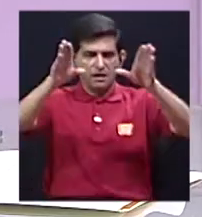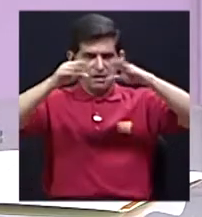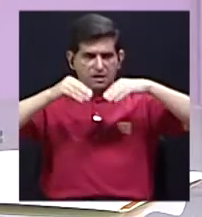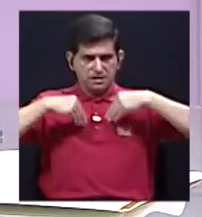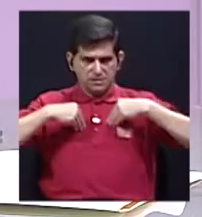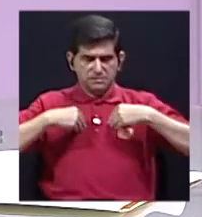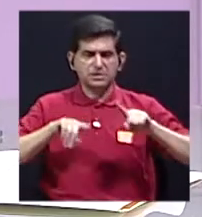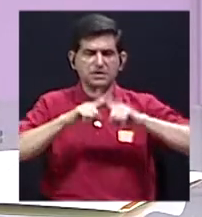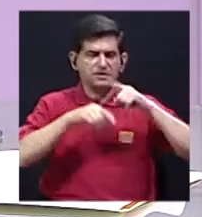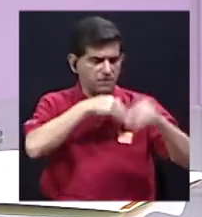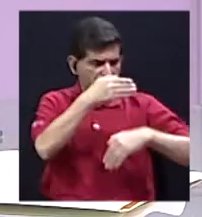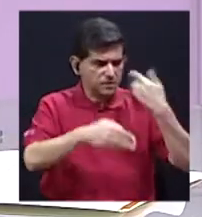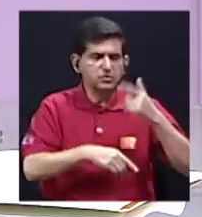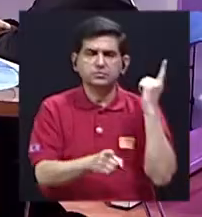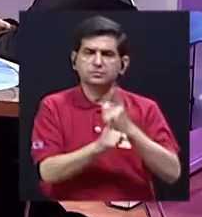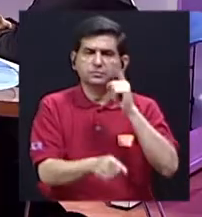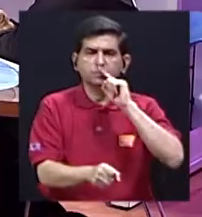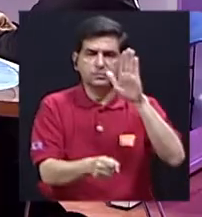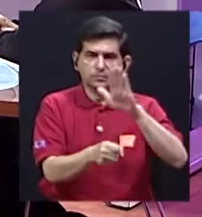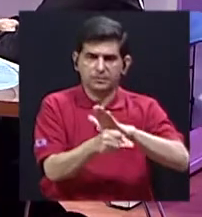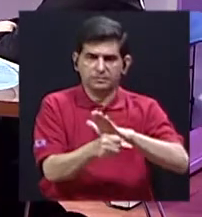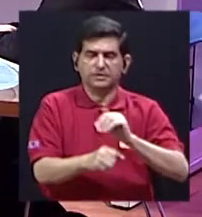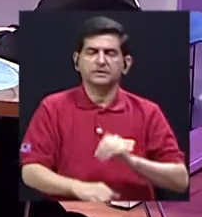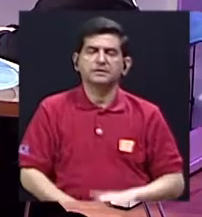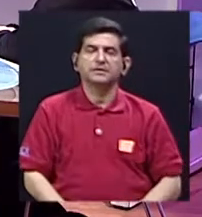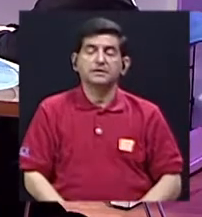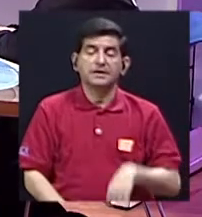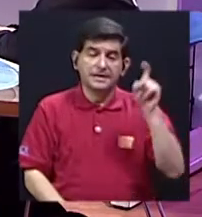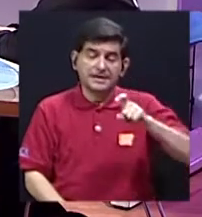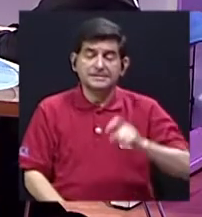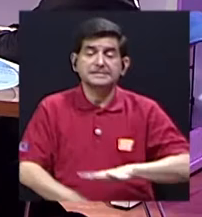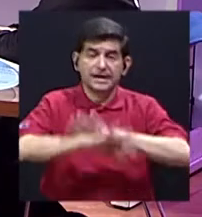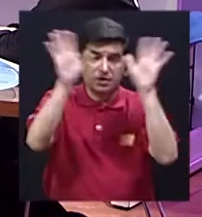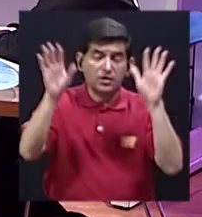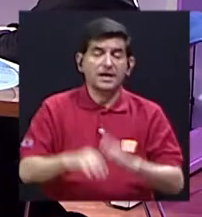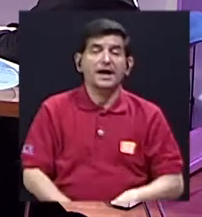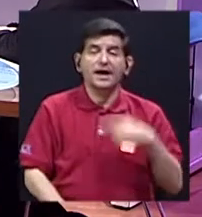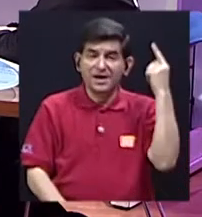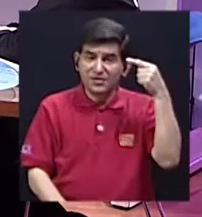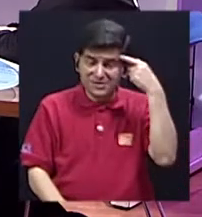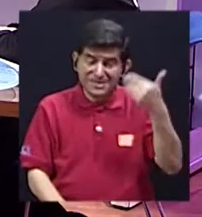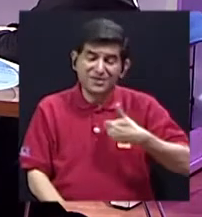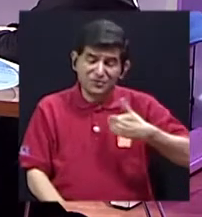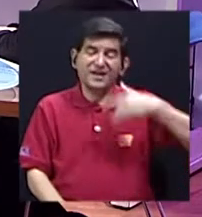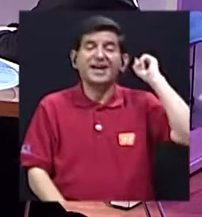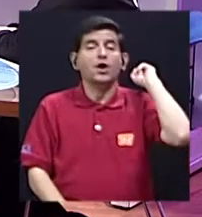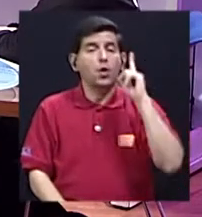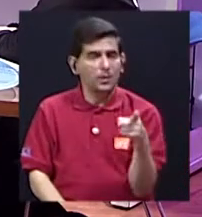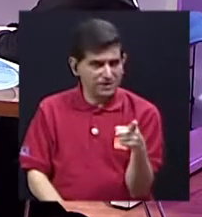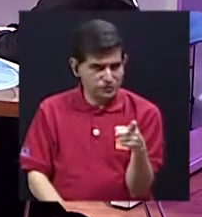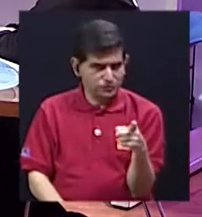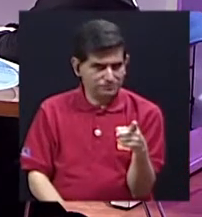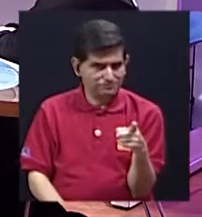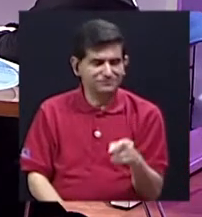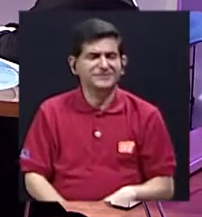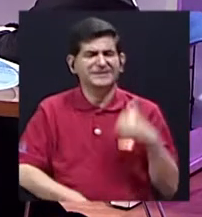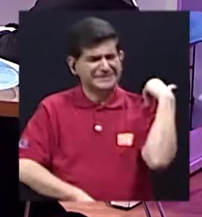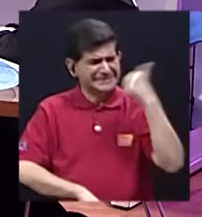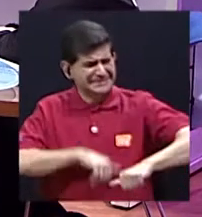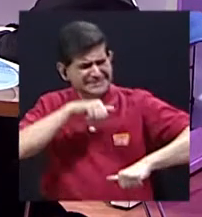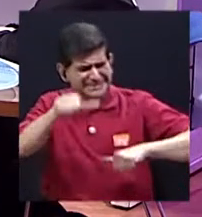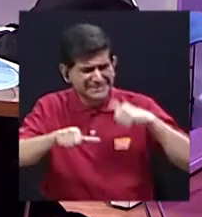mecanismos efectivos en esto hay que ser muy claro el estado tiene una obligación de combatir